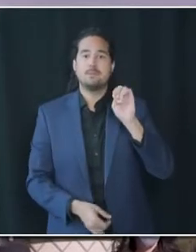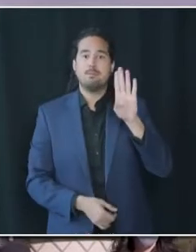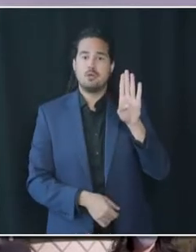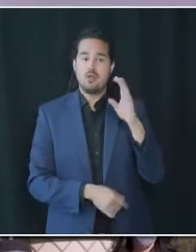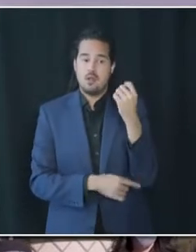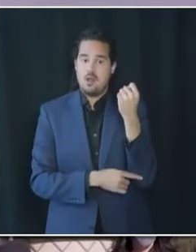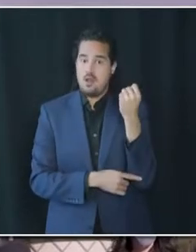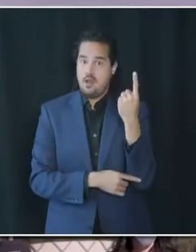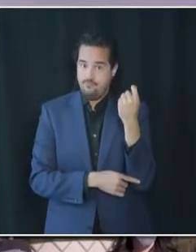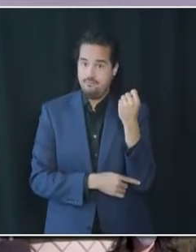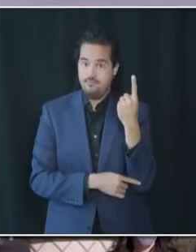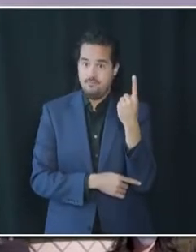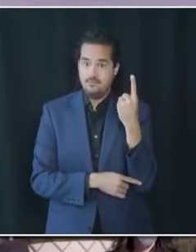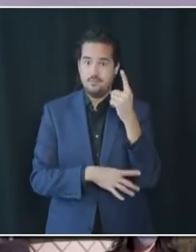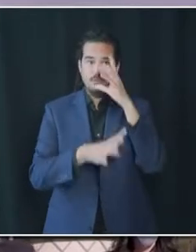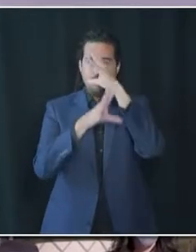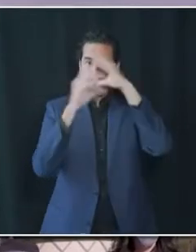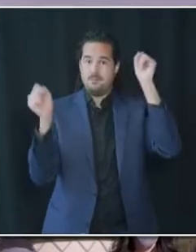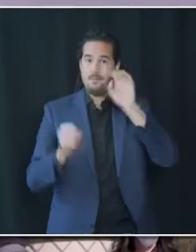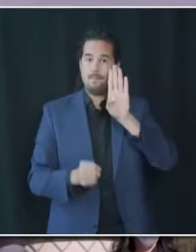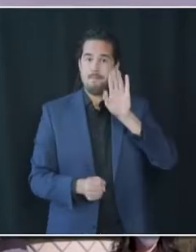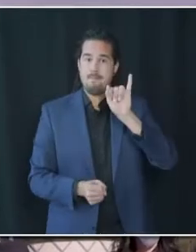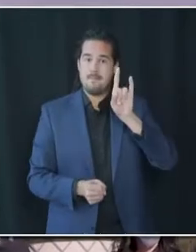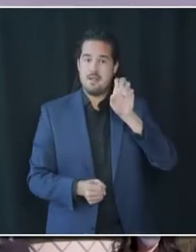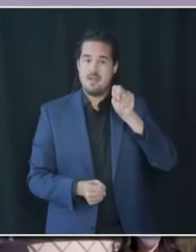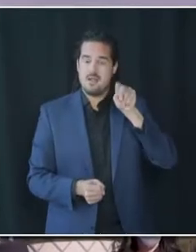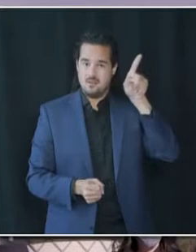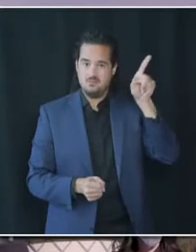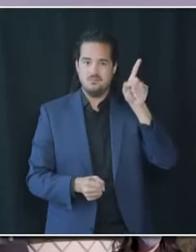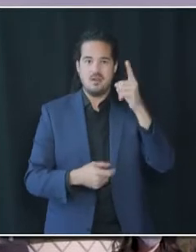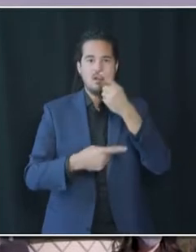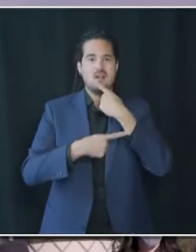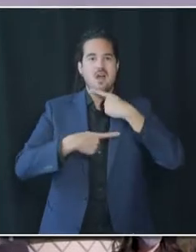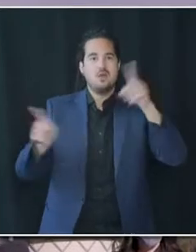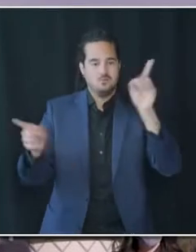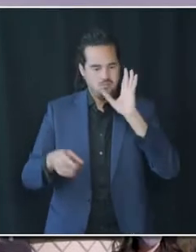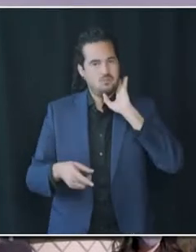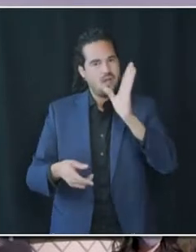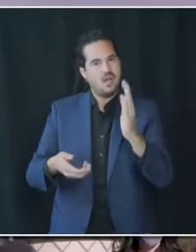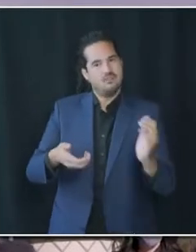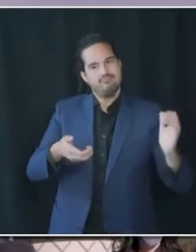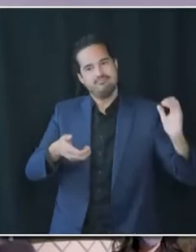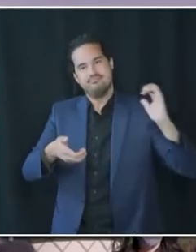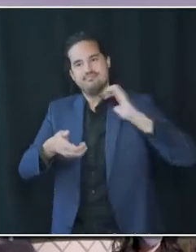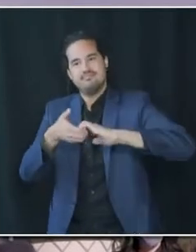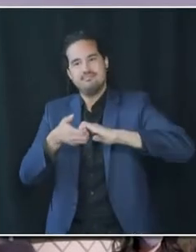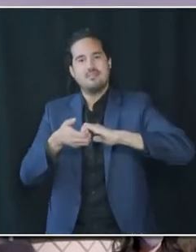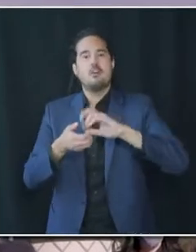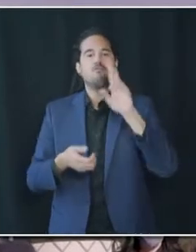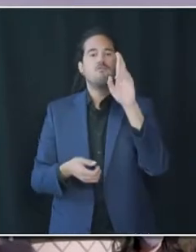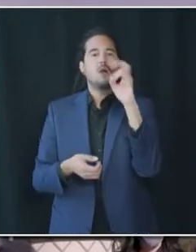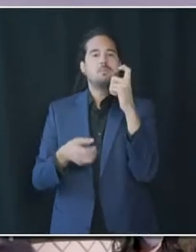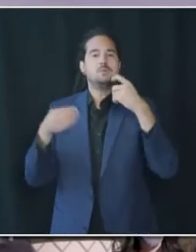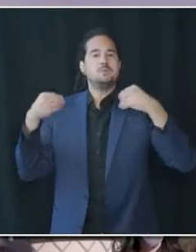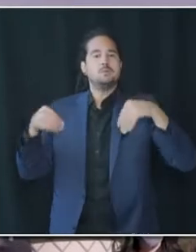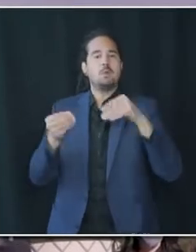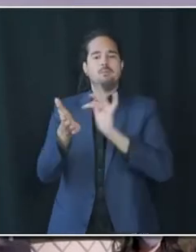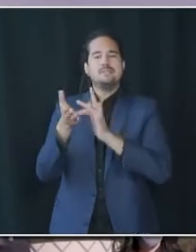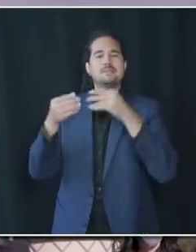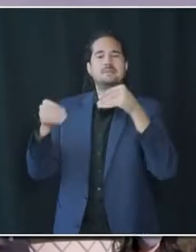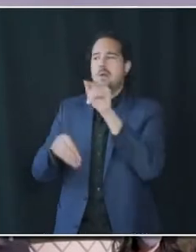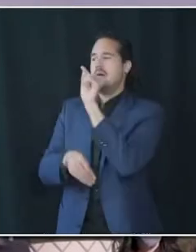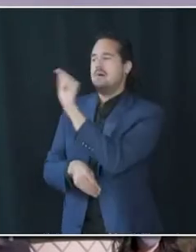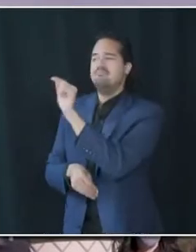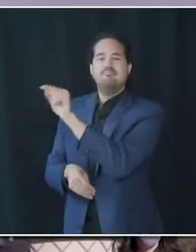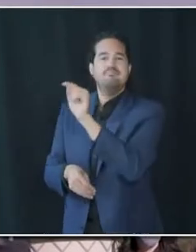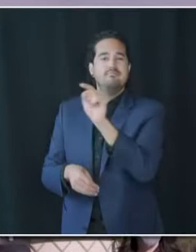en sociedad con tal marchas a lo ancho del país permitirá designaciones a farmacias directamente para la